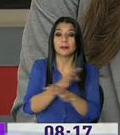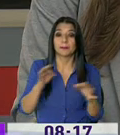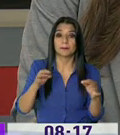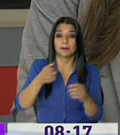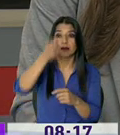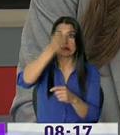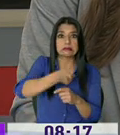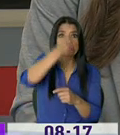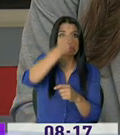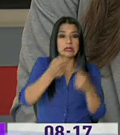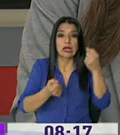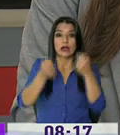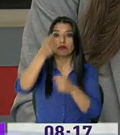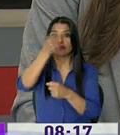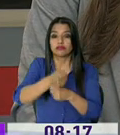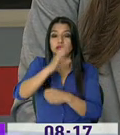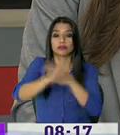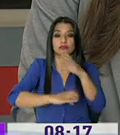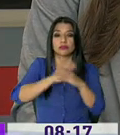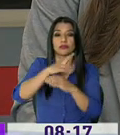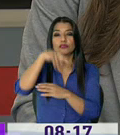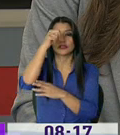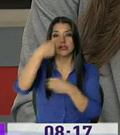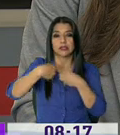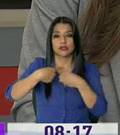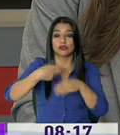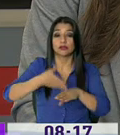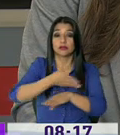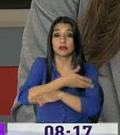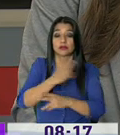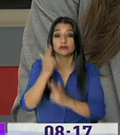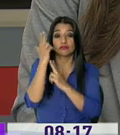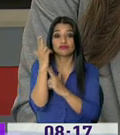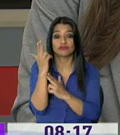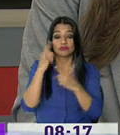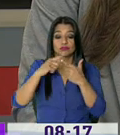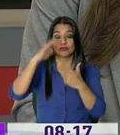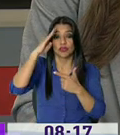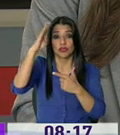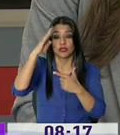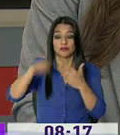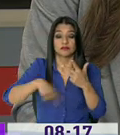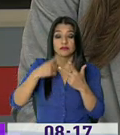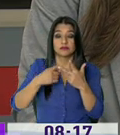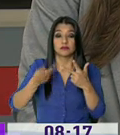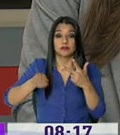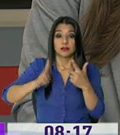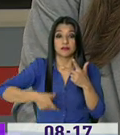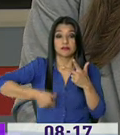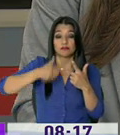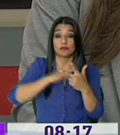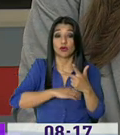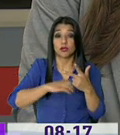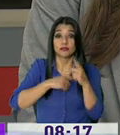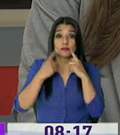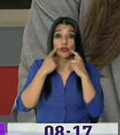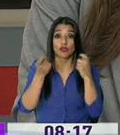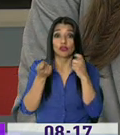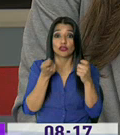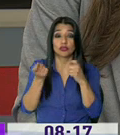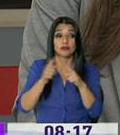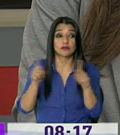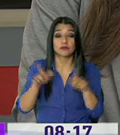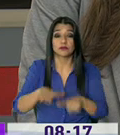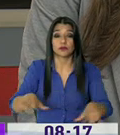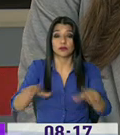norte de Quito. Esto durante un operativo de seguridad ejecutado por las Fuerzas Armadas, Policía Nacional y entidades municipales en varias zonas